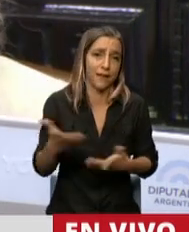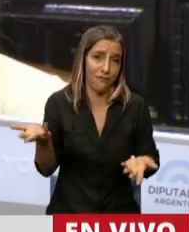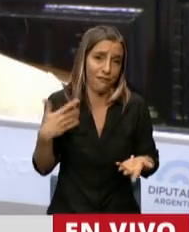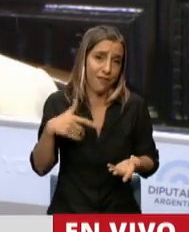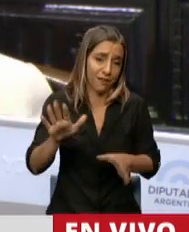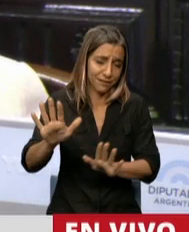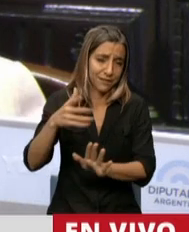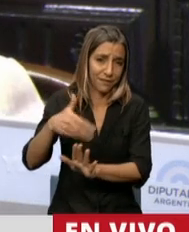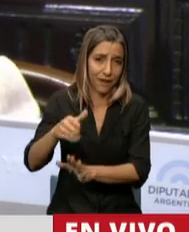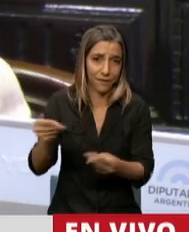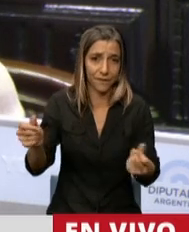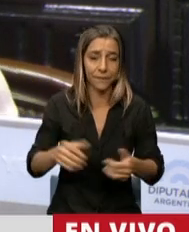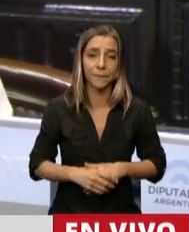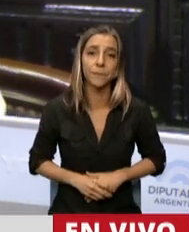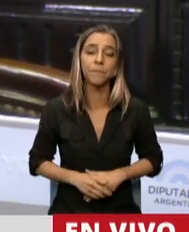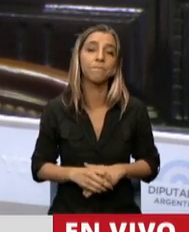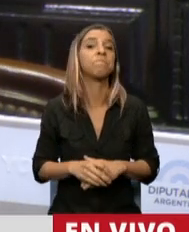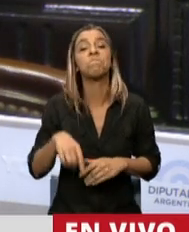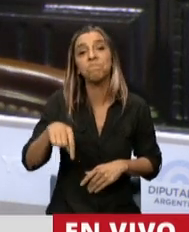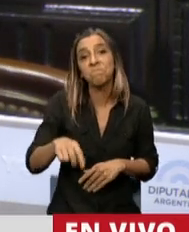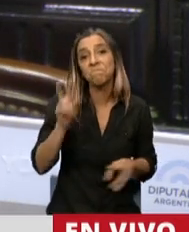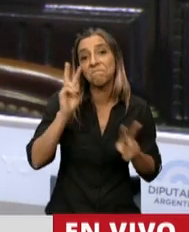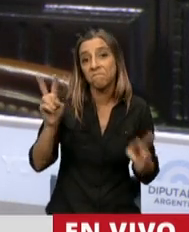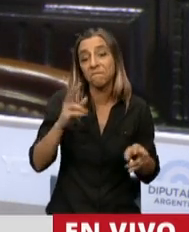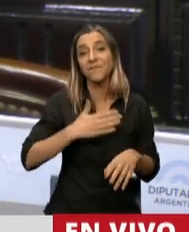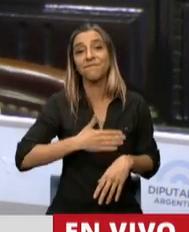Acá están todos contentos